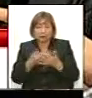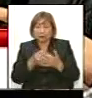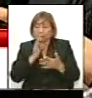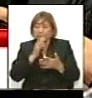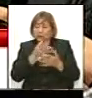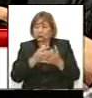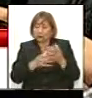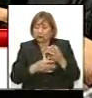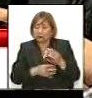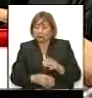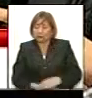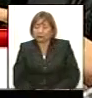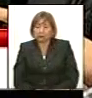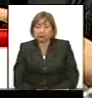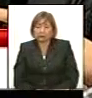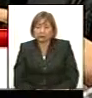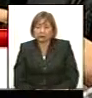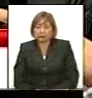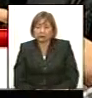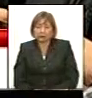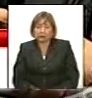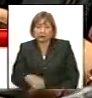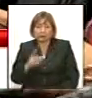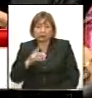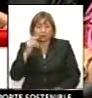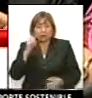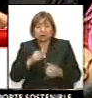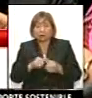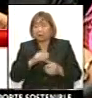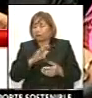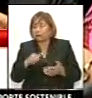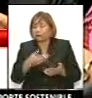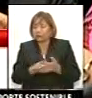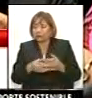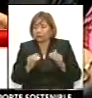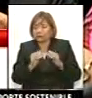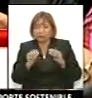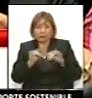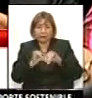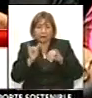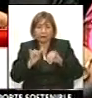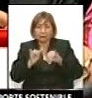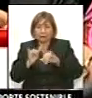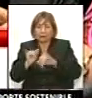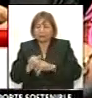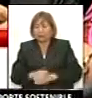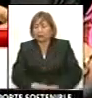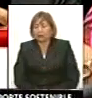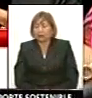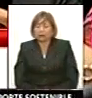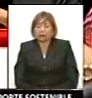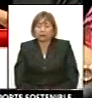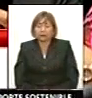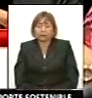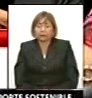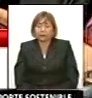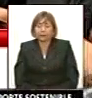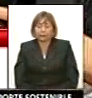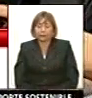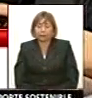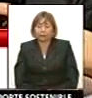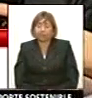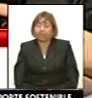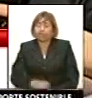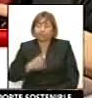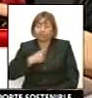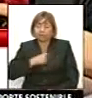a excepción de una conversación, de un mensaje que él no lo reconoce, todas tienen casi el mismo contenido sexual. Y es